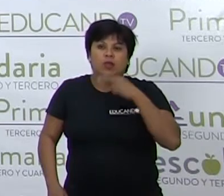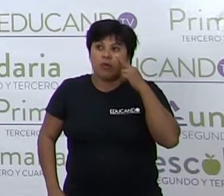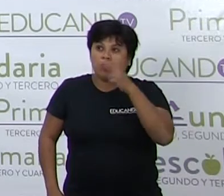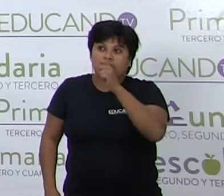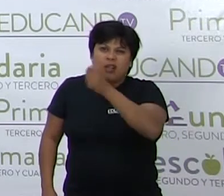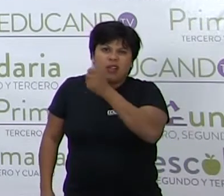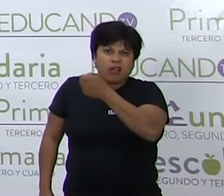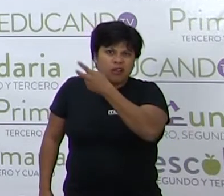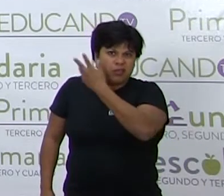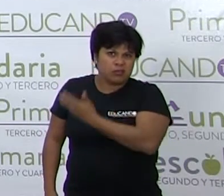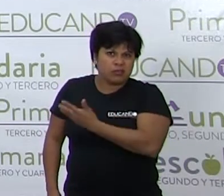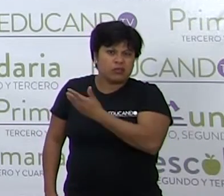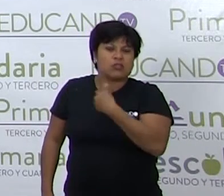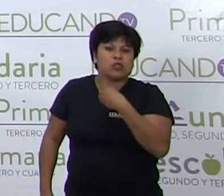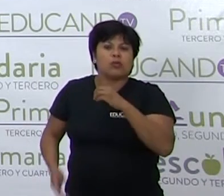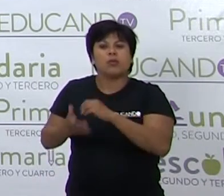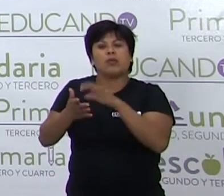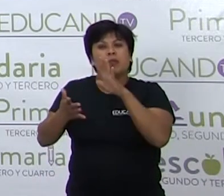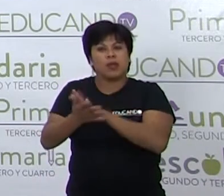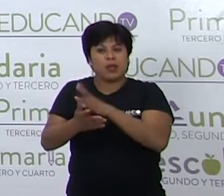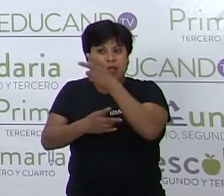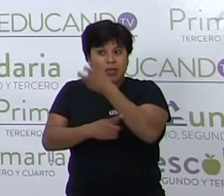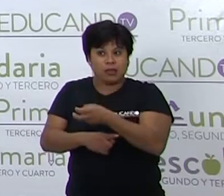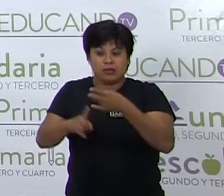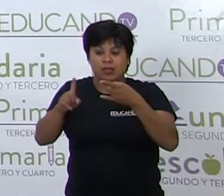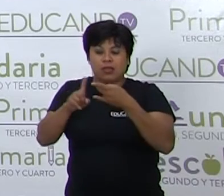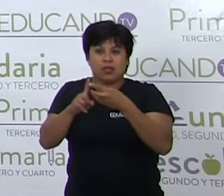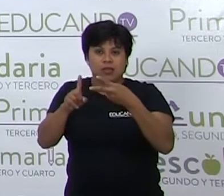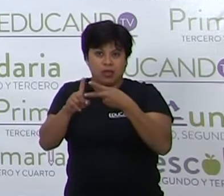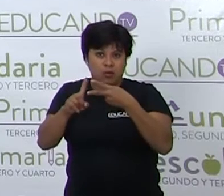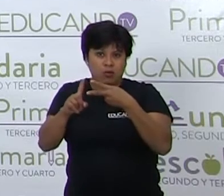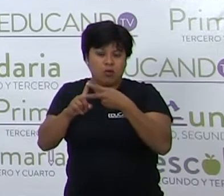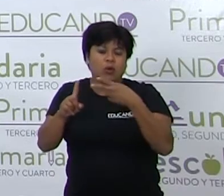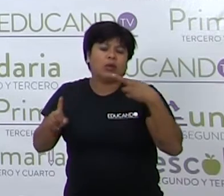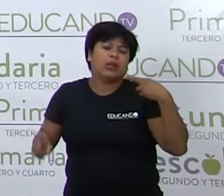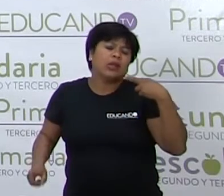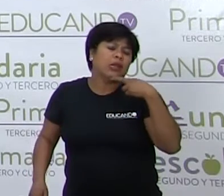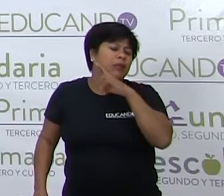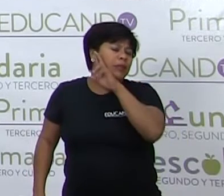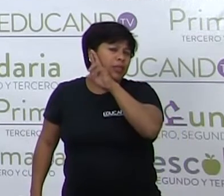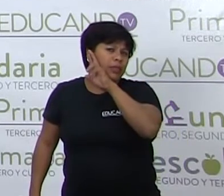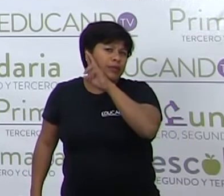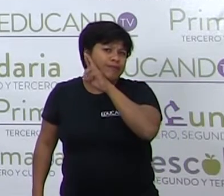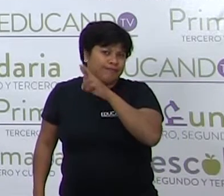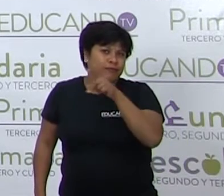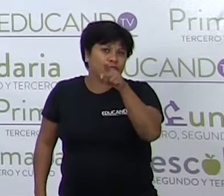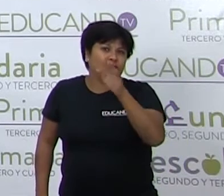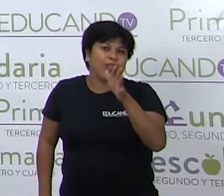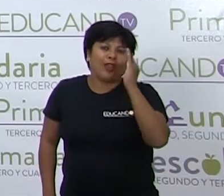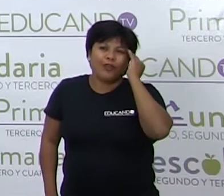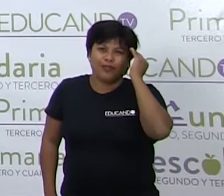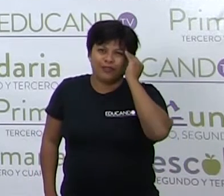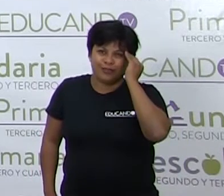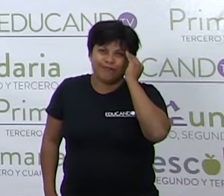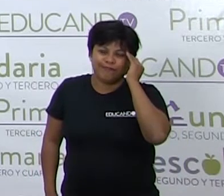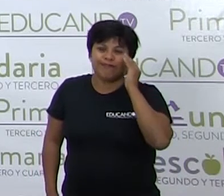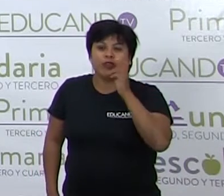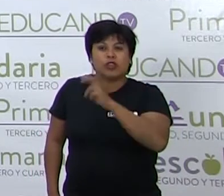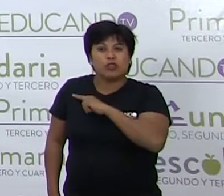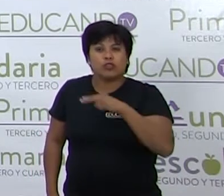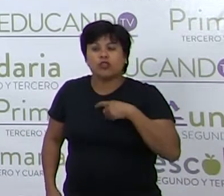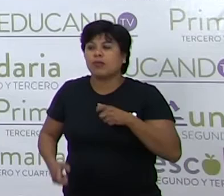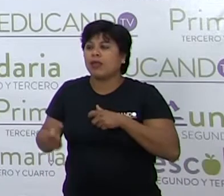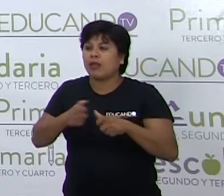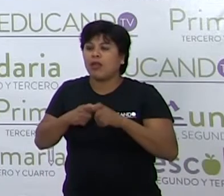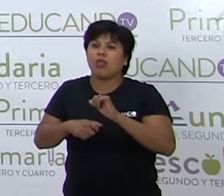figura y voy a pegar un triángulo rapidísimo que ya lo conoces y lo estuvimos manejando en la